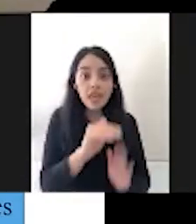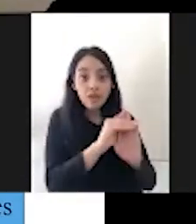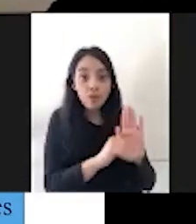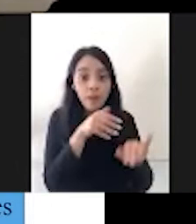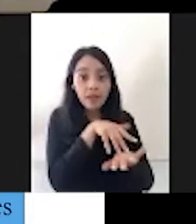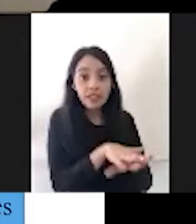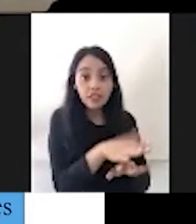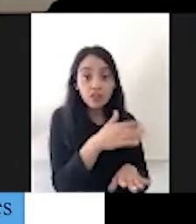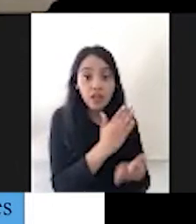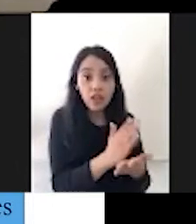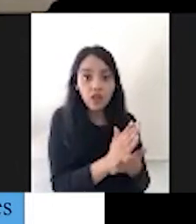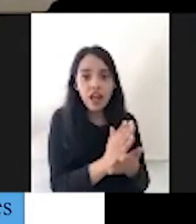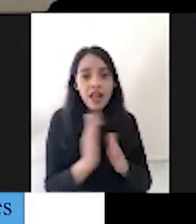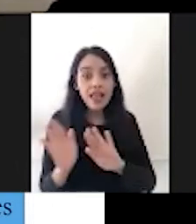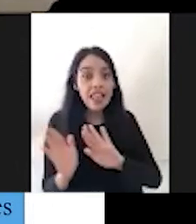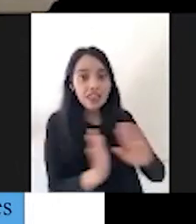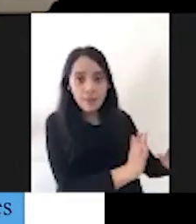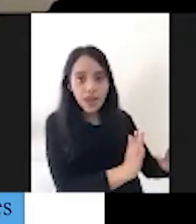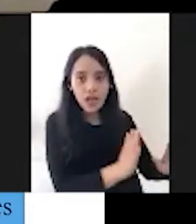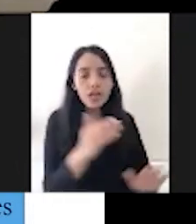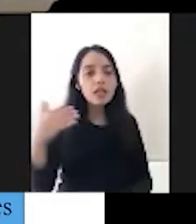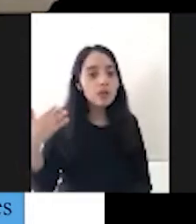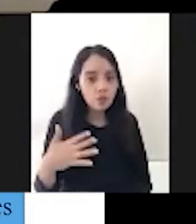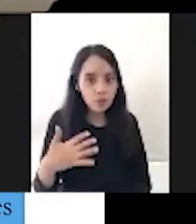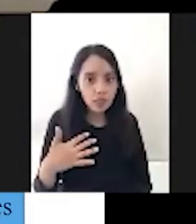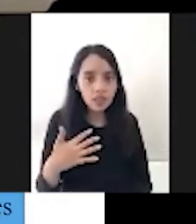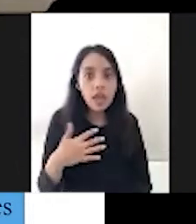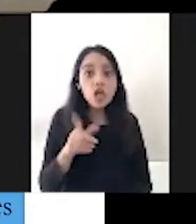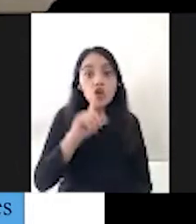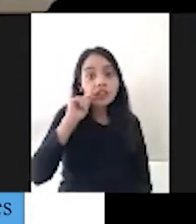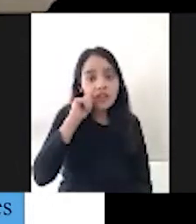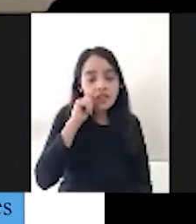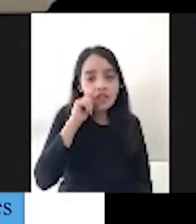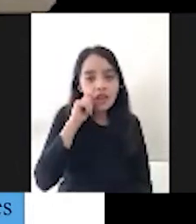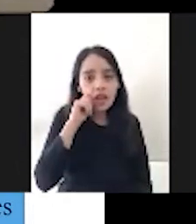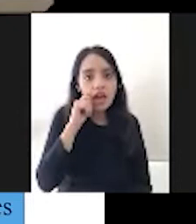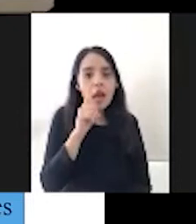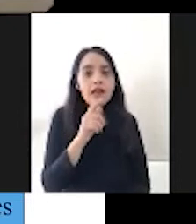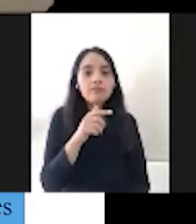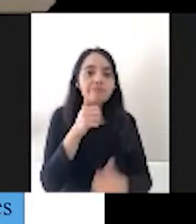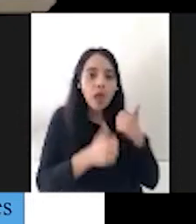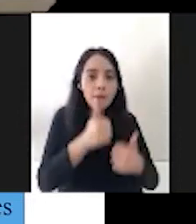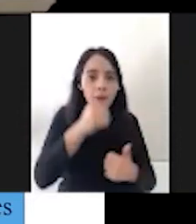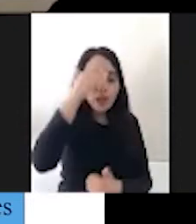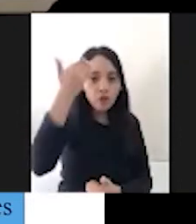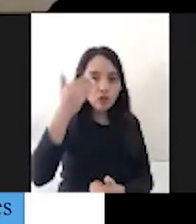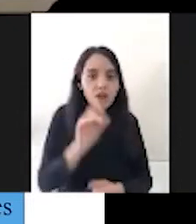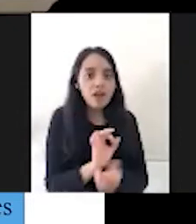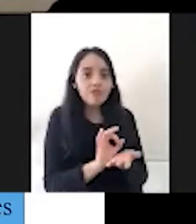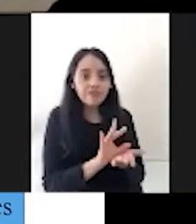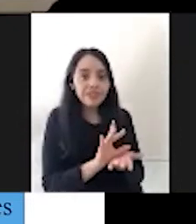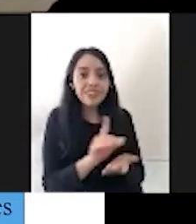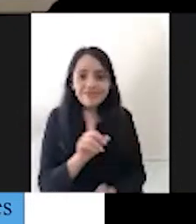esto. No significa que debemos eliminar a los especialistas dentro de la escuela. Todo lo contrario, deberían seguir y estar ahí